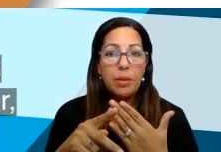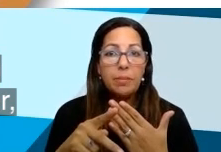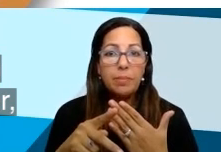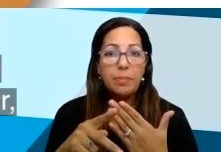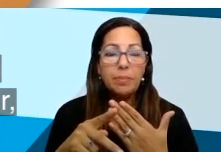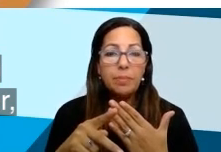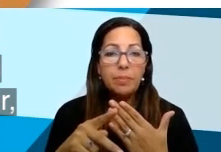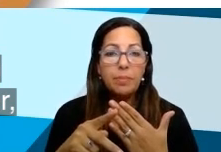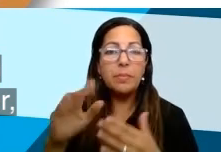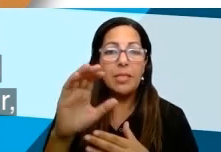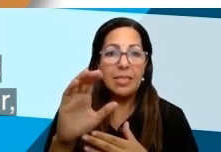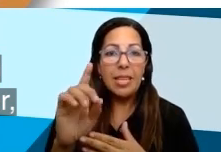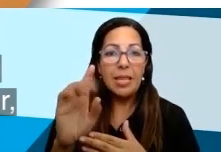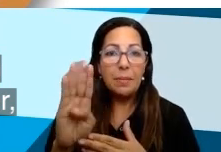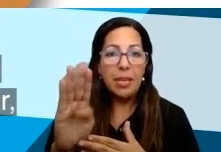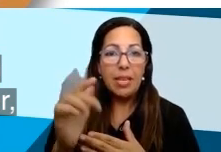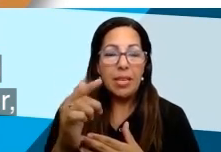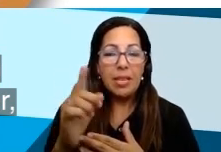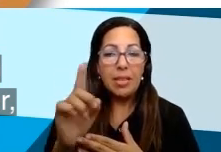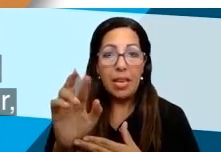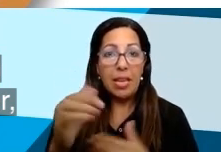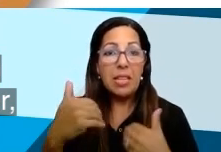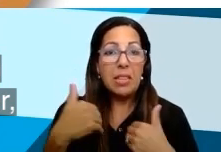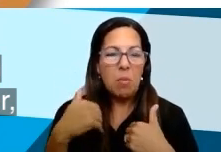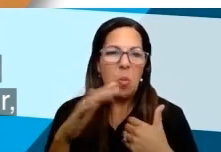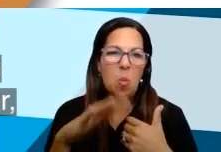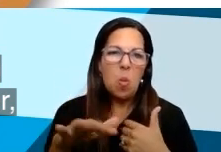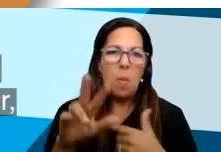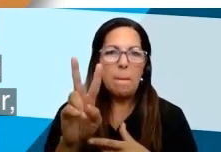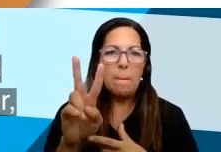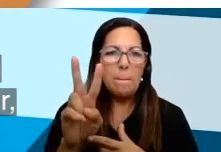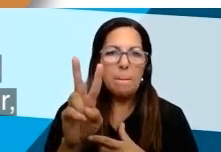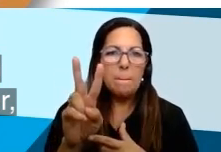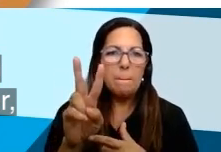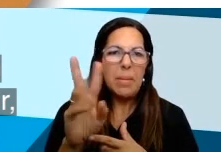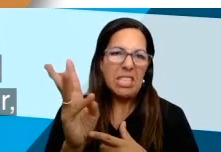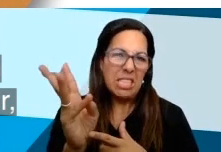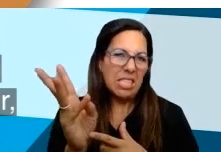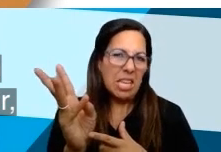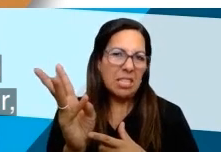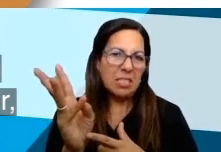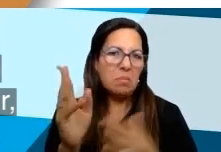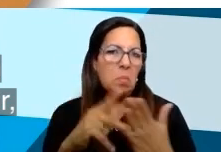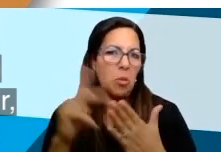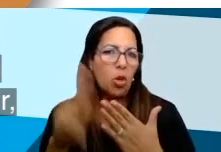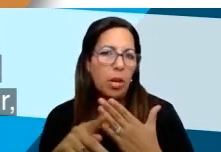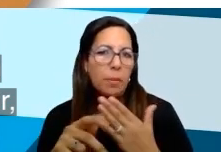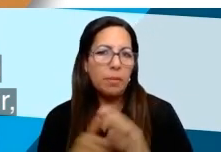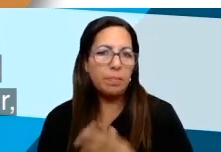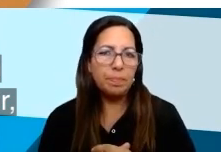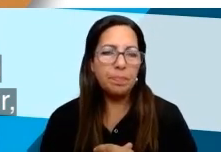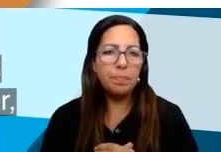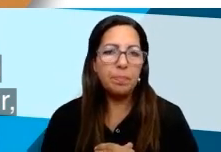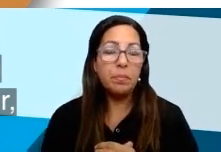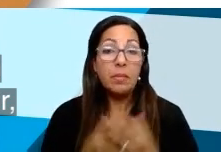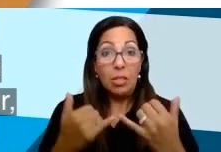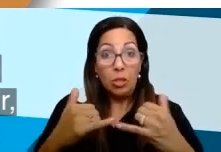aproximadamente 25 o 26 programas desarrollados. Tenemos un poquito más de la mitad de esos programas